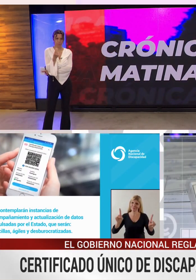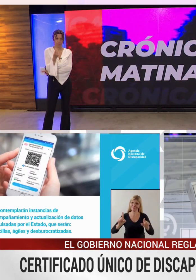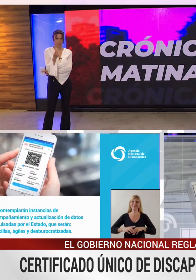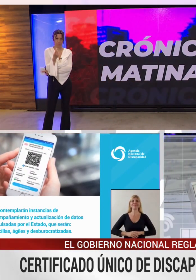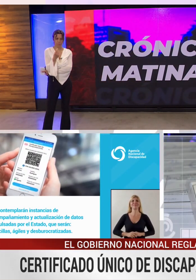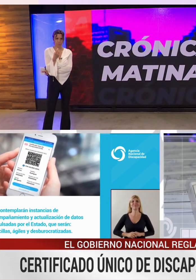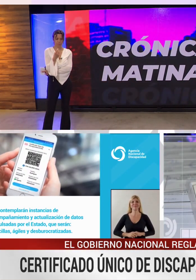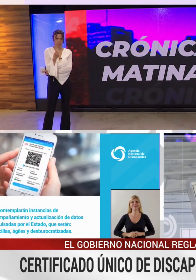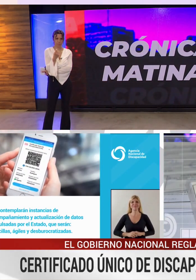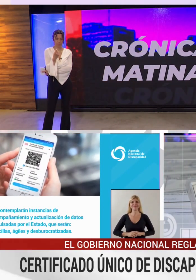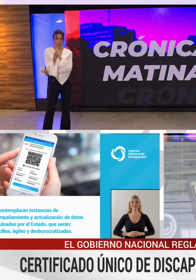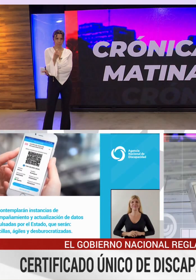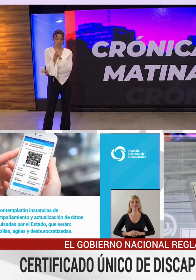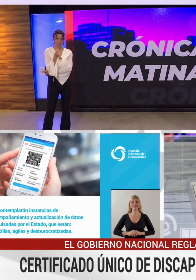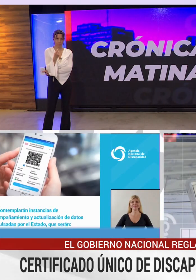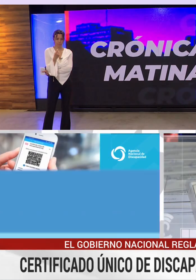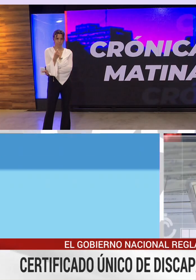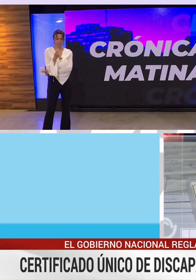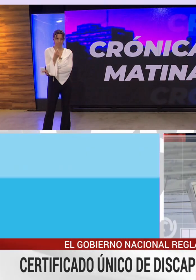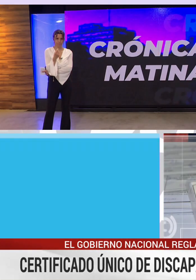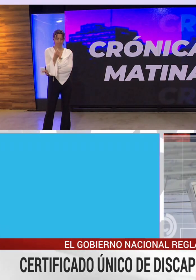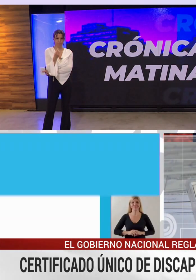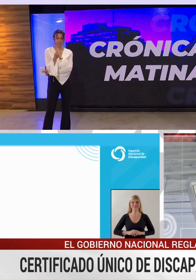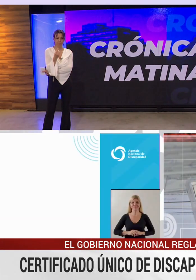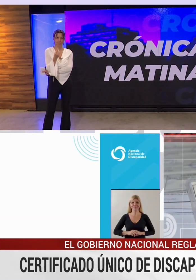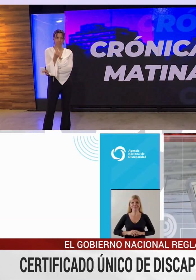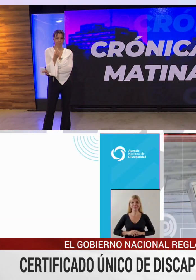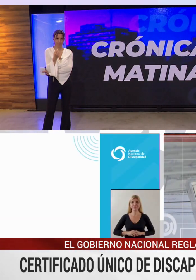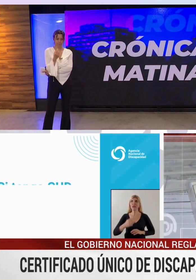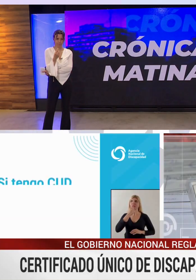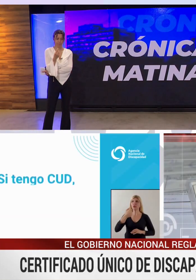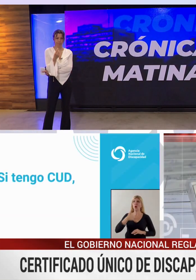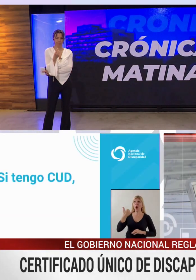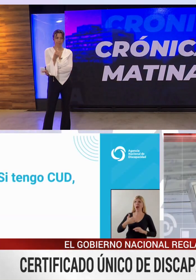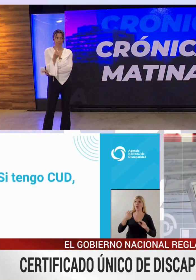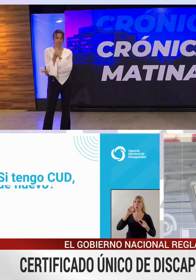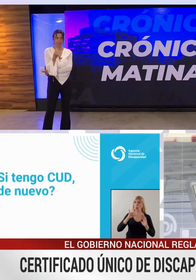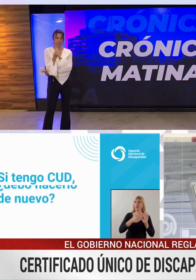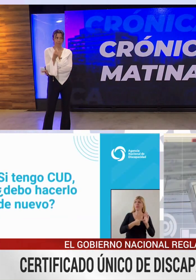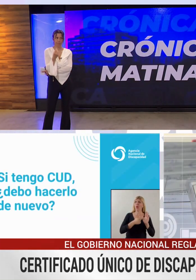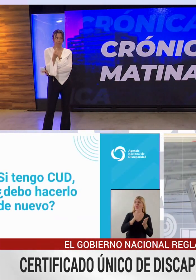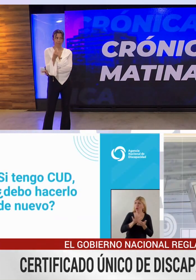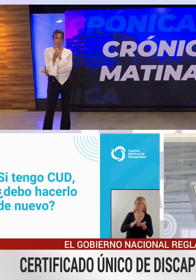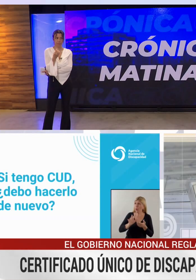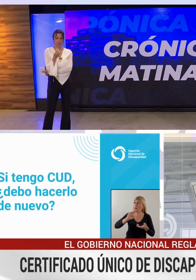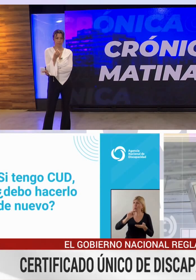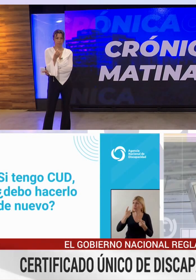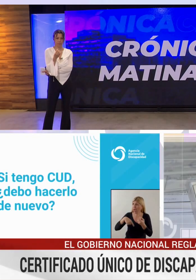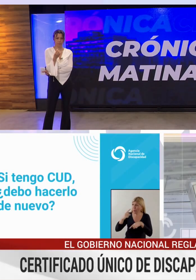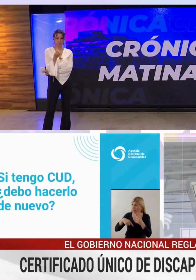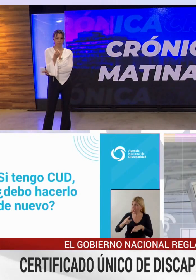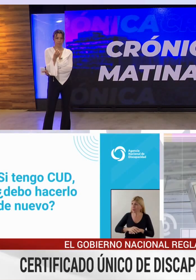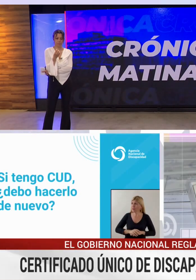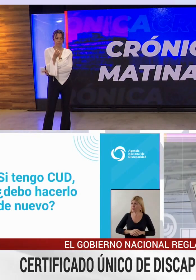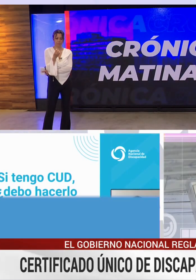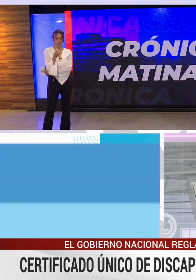Bueno, es justamente para eso. Es para el acceso a derechos, por ejemplo, el certificado certifica que esta persona justamente tiene